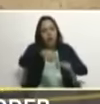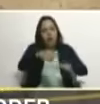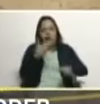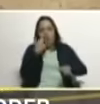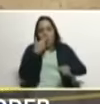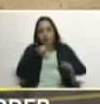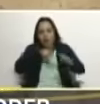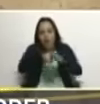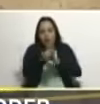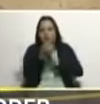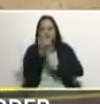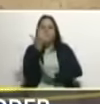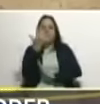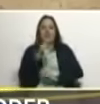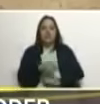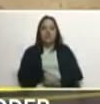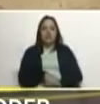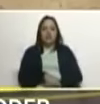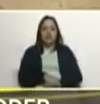Miraflores, al poder.